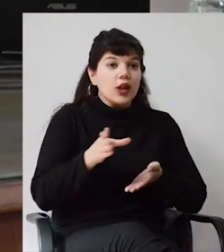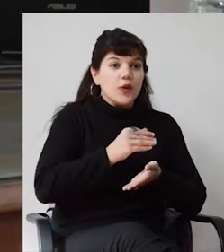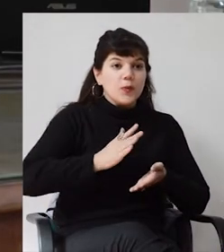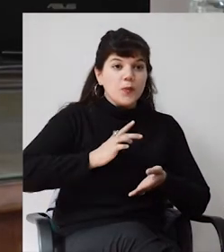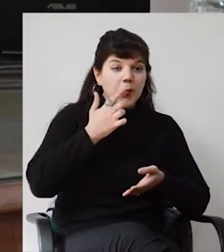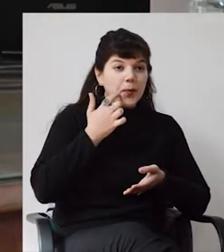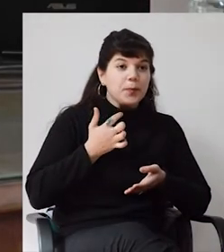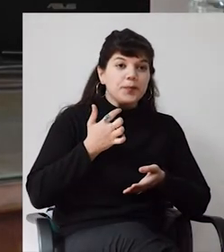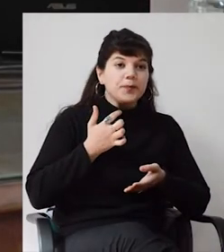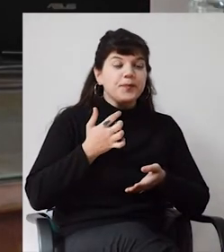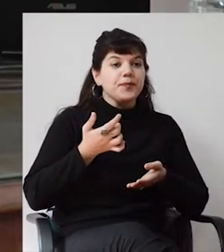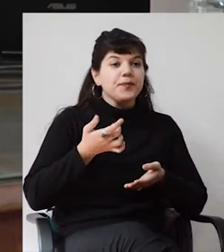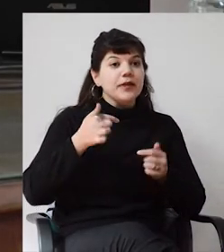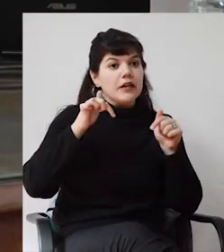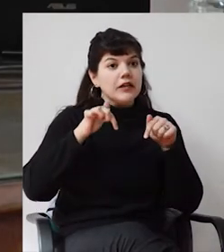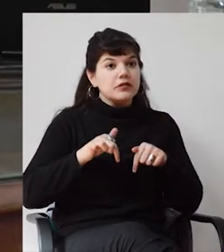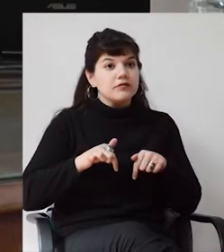Bienvenidos y bienvenidas